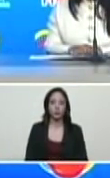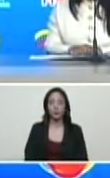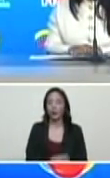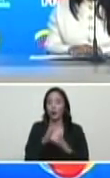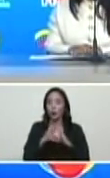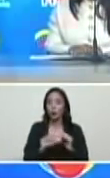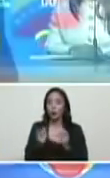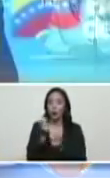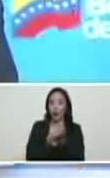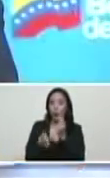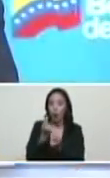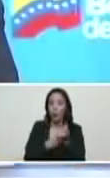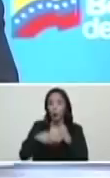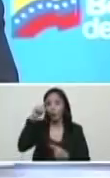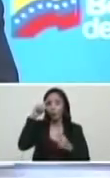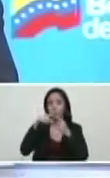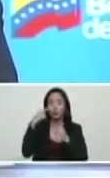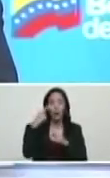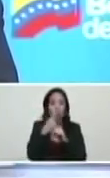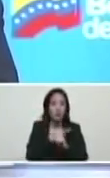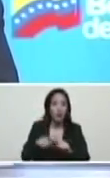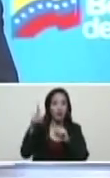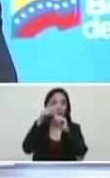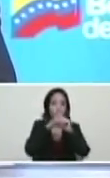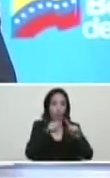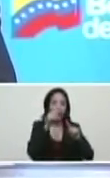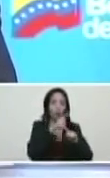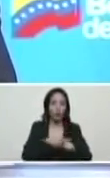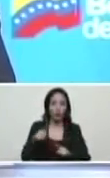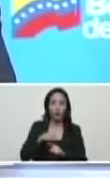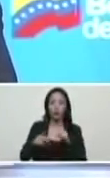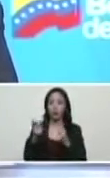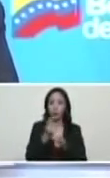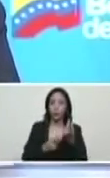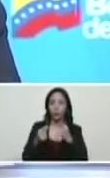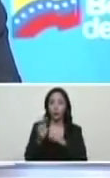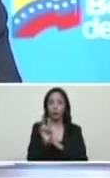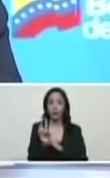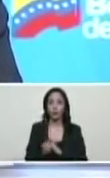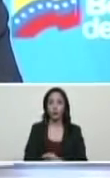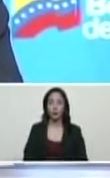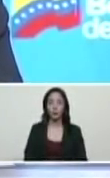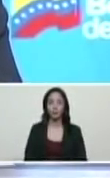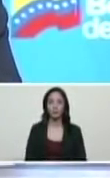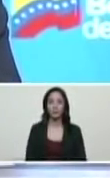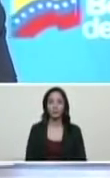modelo económico diversificado de creación de riquezas de Venezuela.